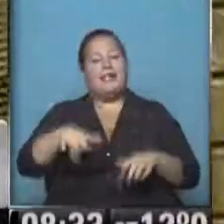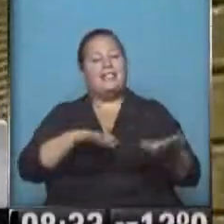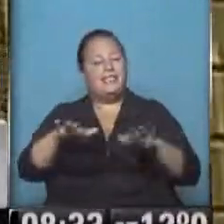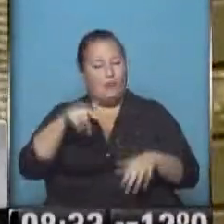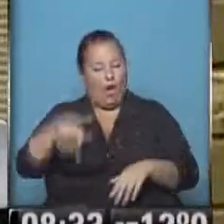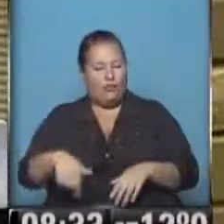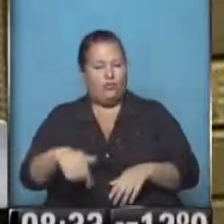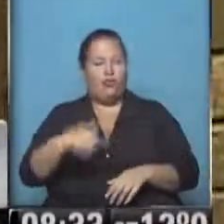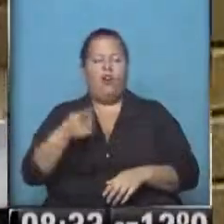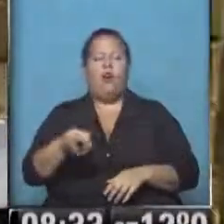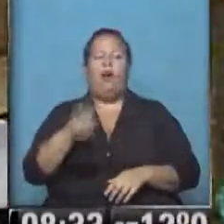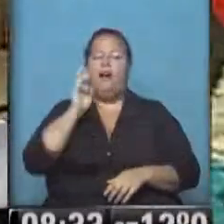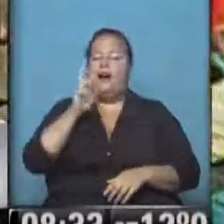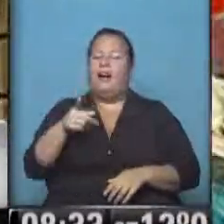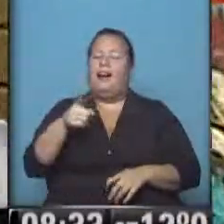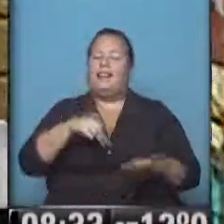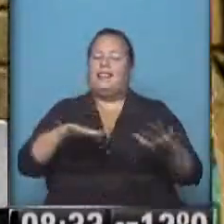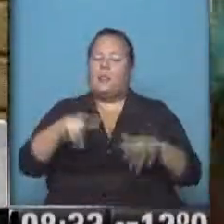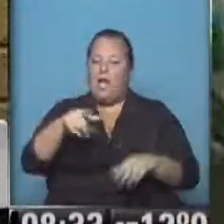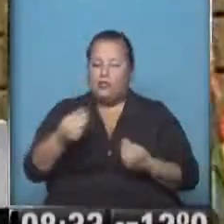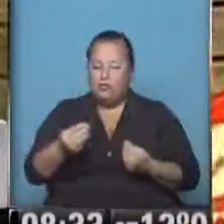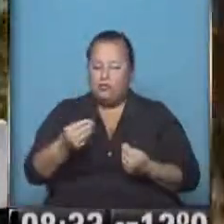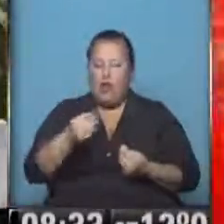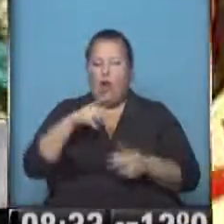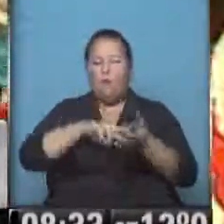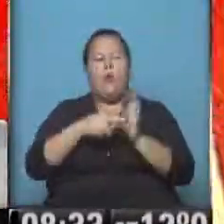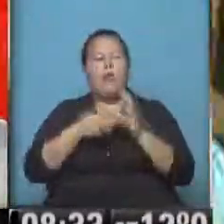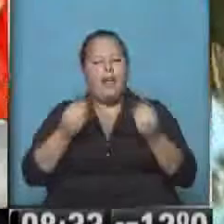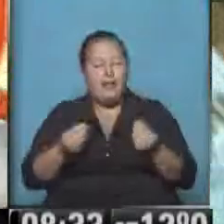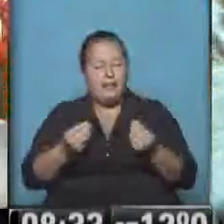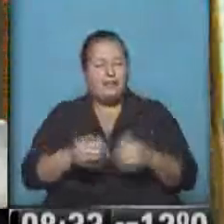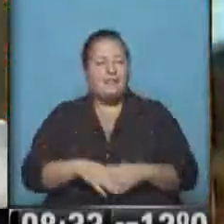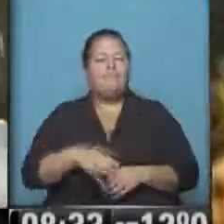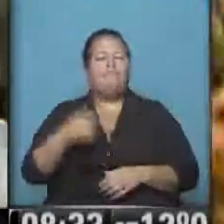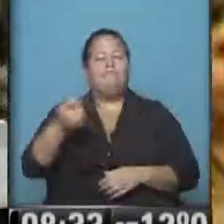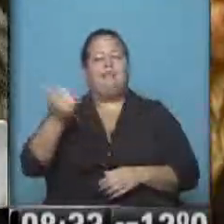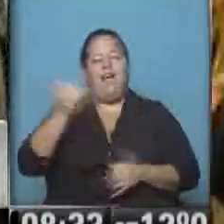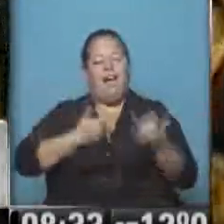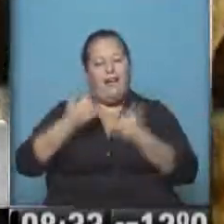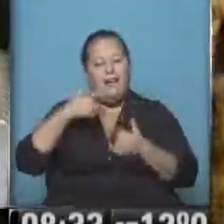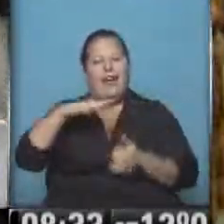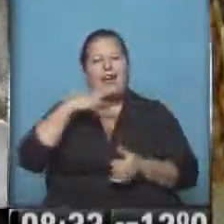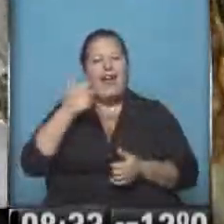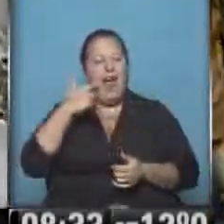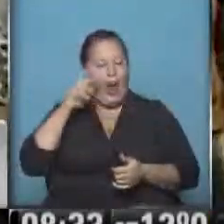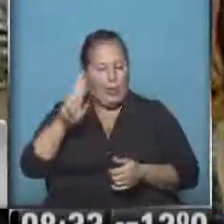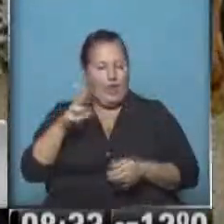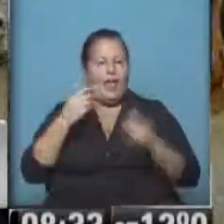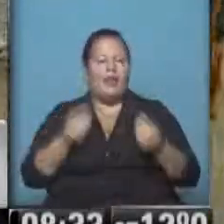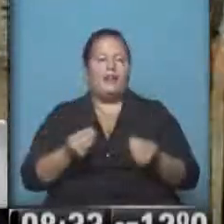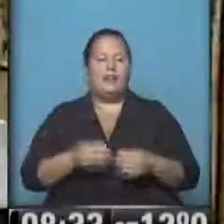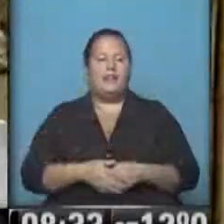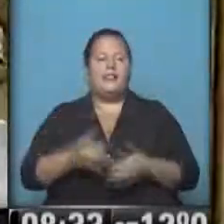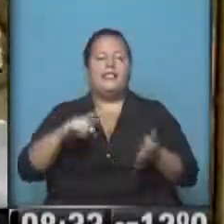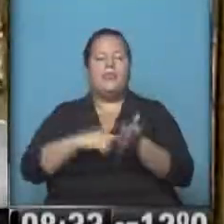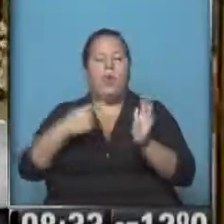que se puede ver. El contexto que da este conflicto es precisamente el que nos adelantaba Javier, el hecho de que la